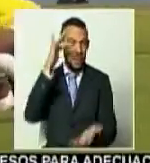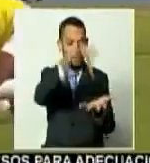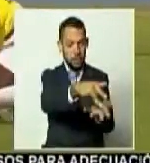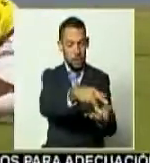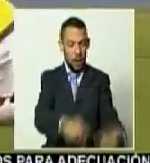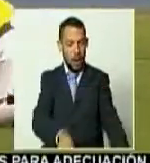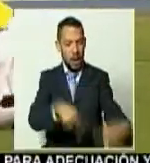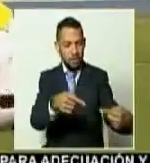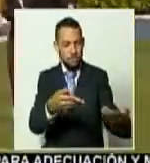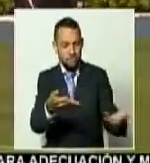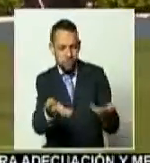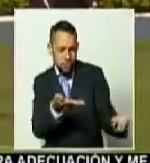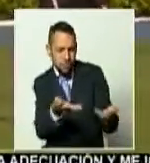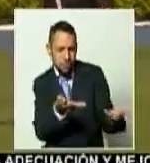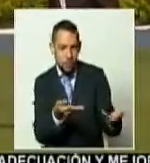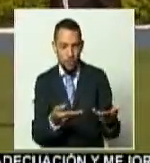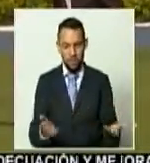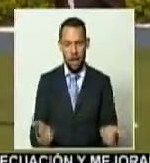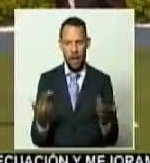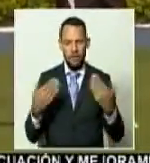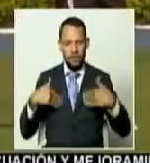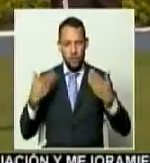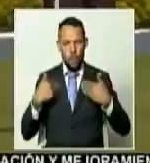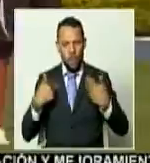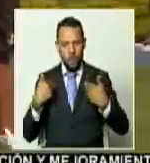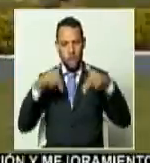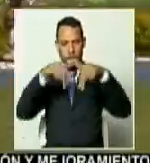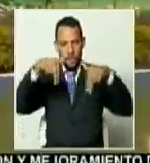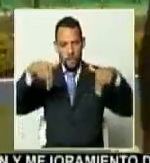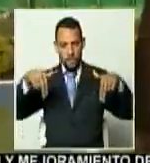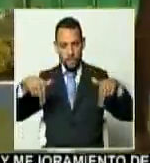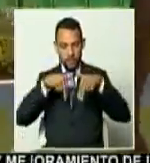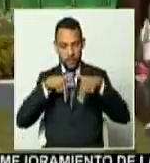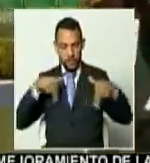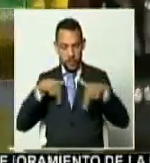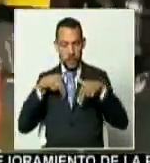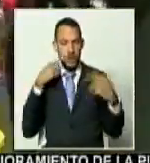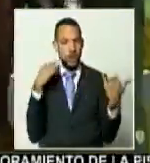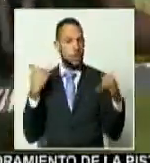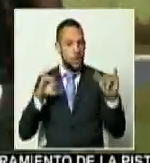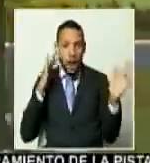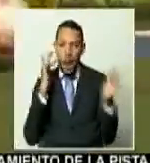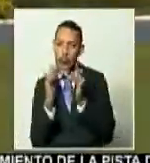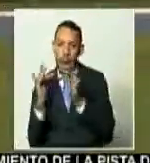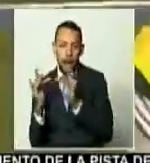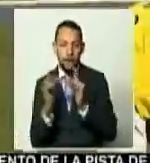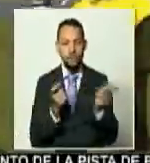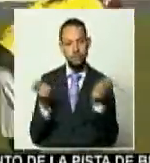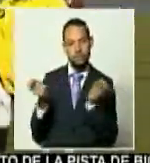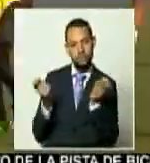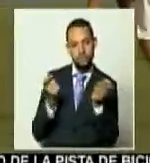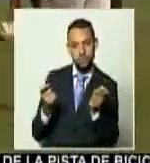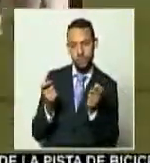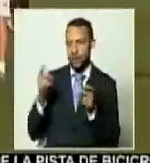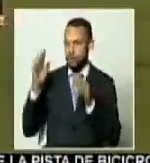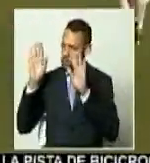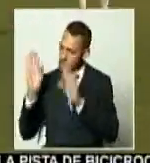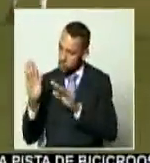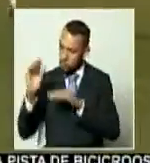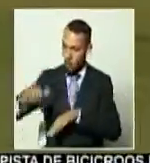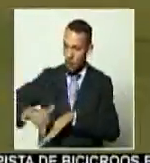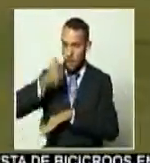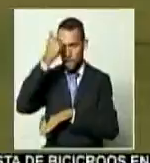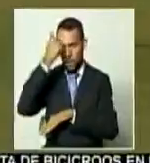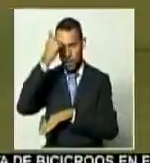torneo Águila. Motivados por los resultados obtenidos, tanto de local como visitante, los dirigidos por el Cheche Hernández confían en su